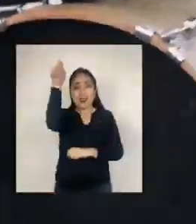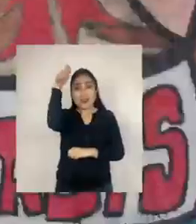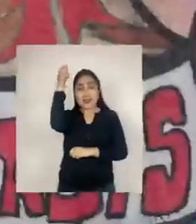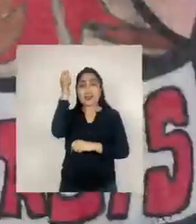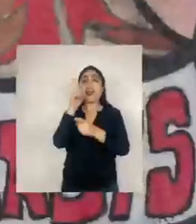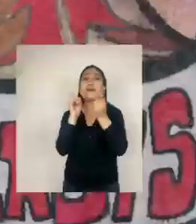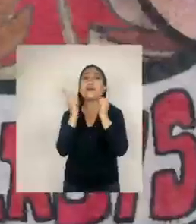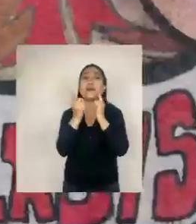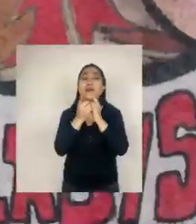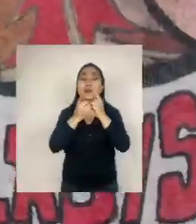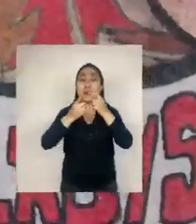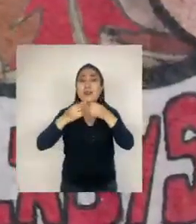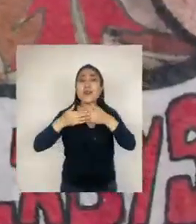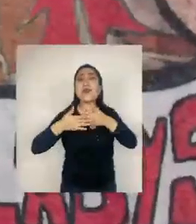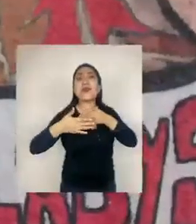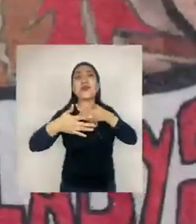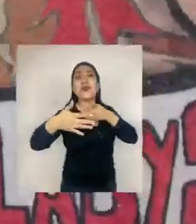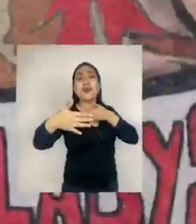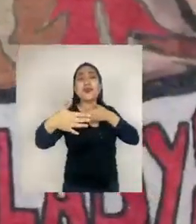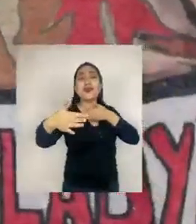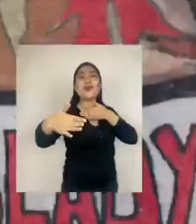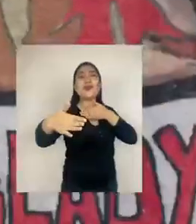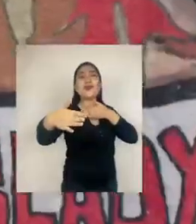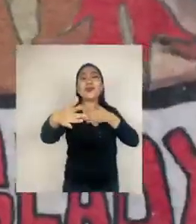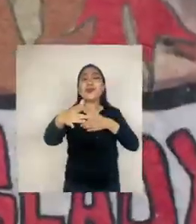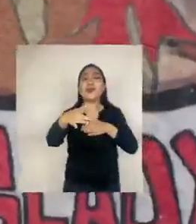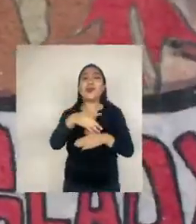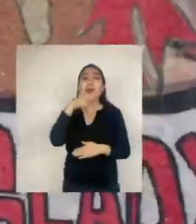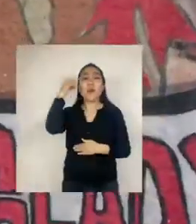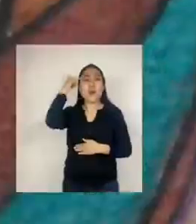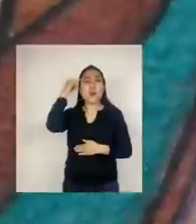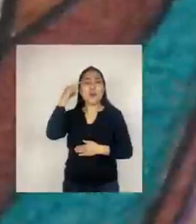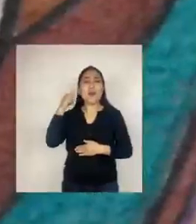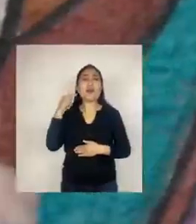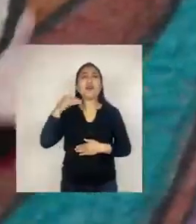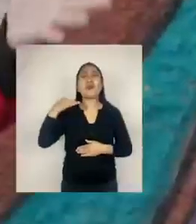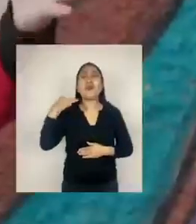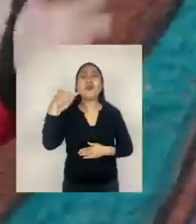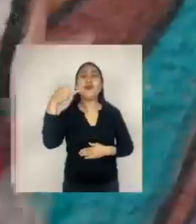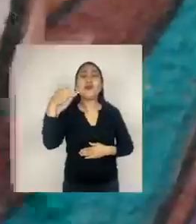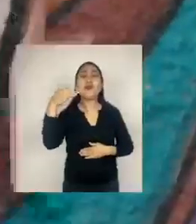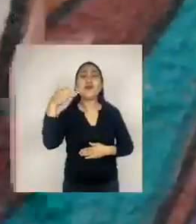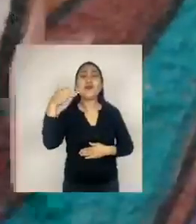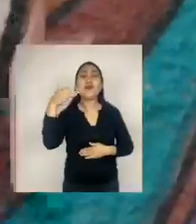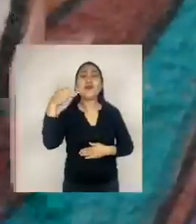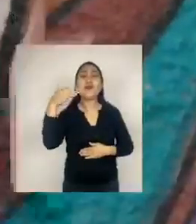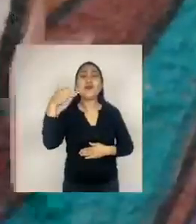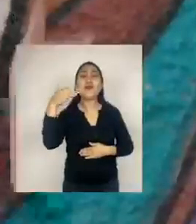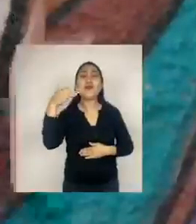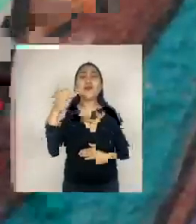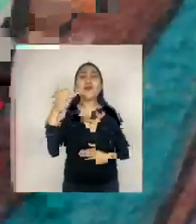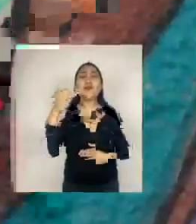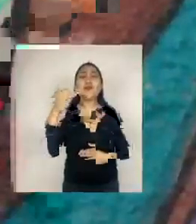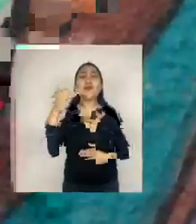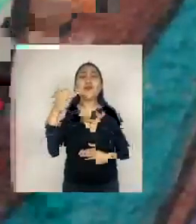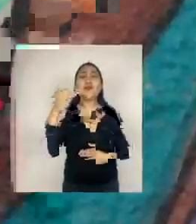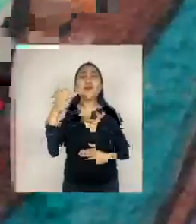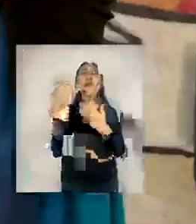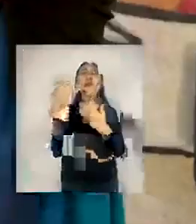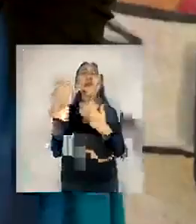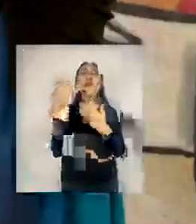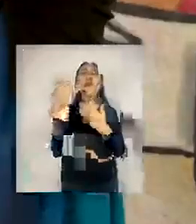En septiembre me renuevo y me proyecto al futuro con el caminar seguro que